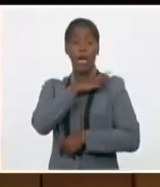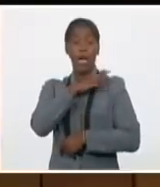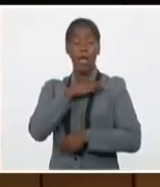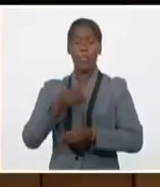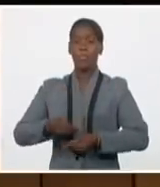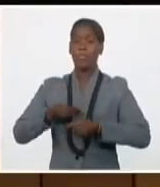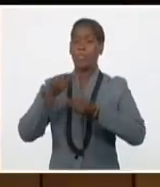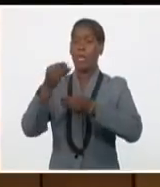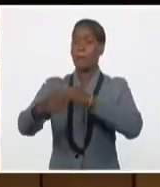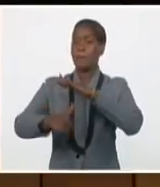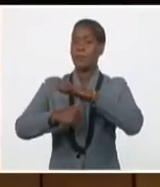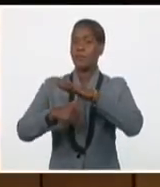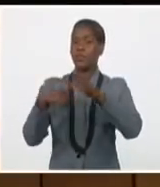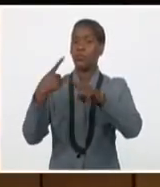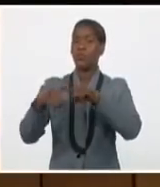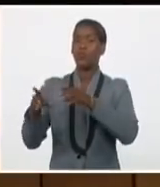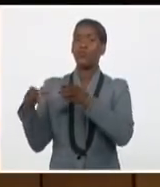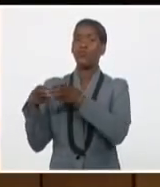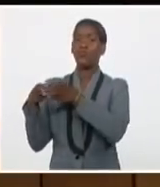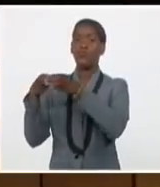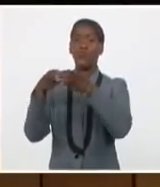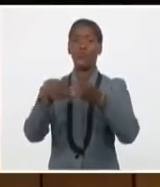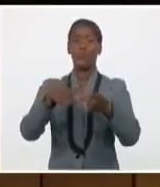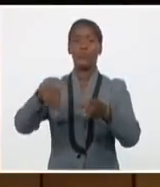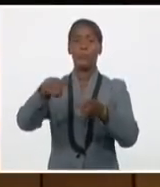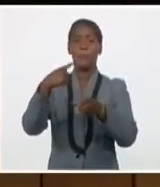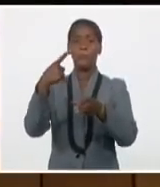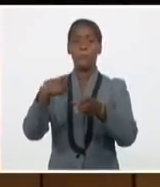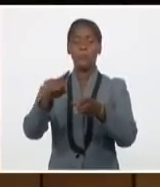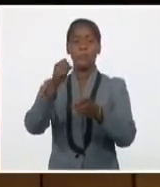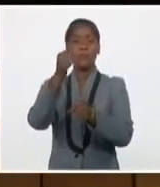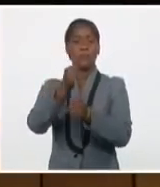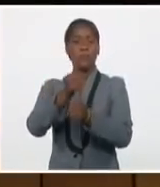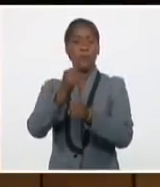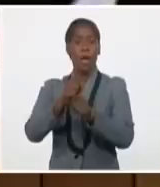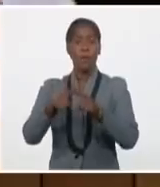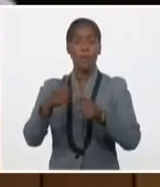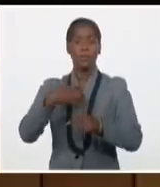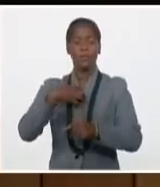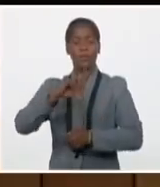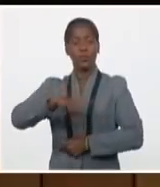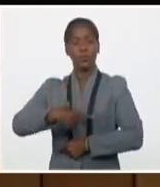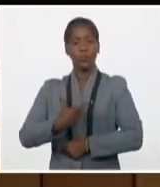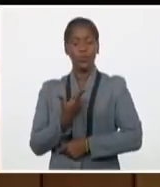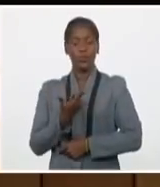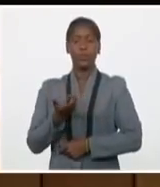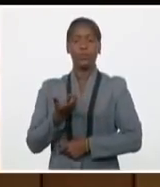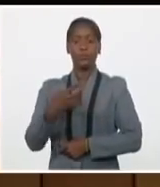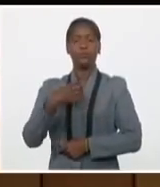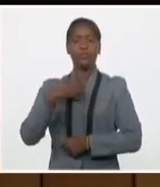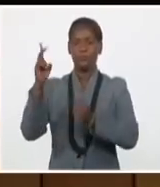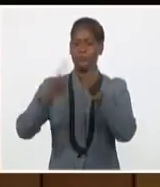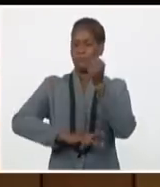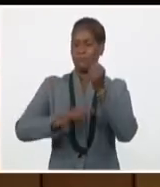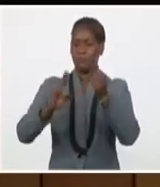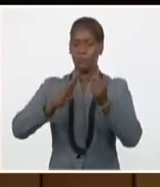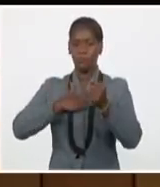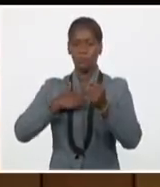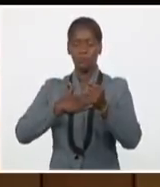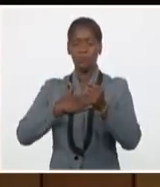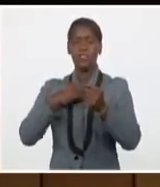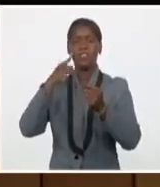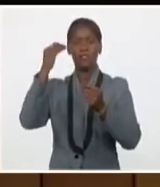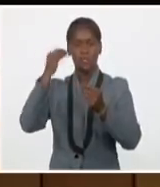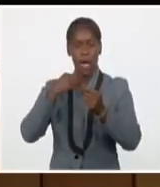preparados y comprometidos con la ética, los valores de la cultura y la nación. sabedores de que representan la continuidad de